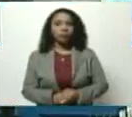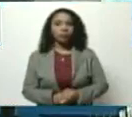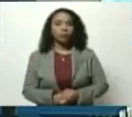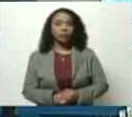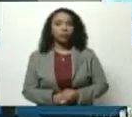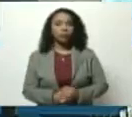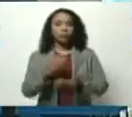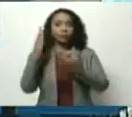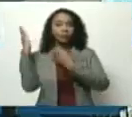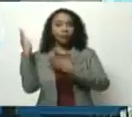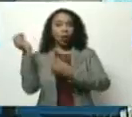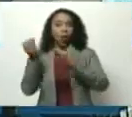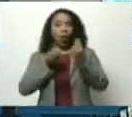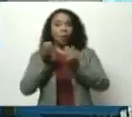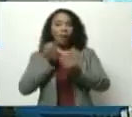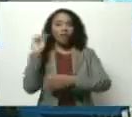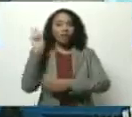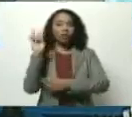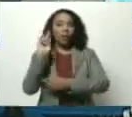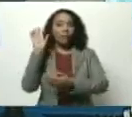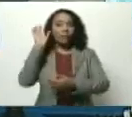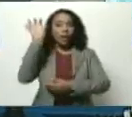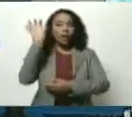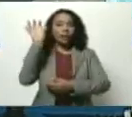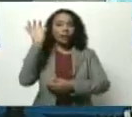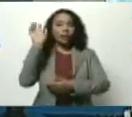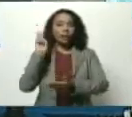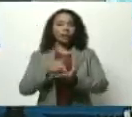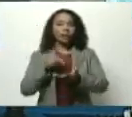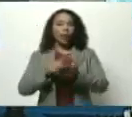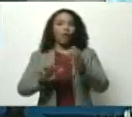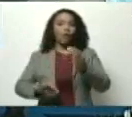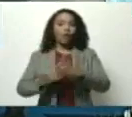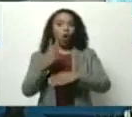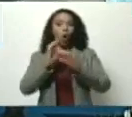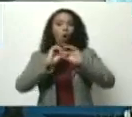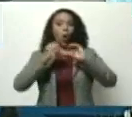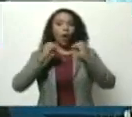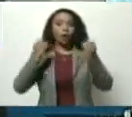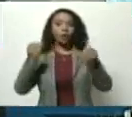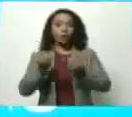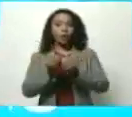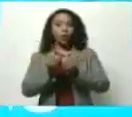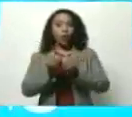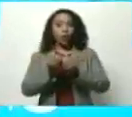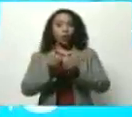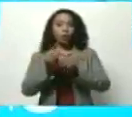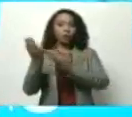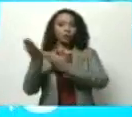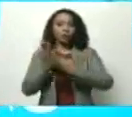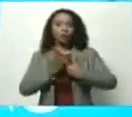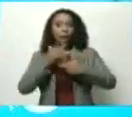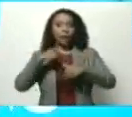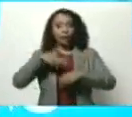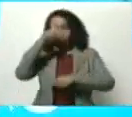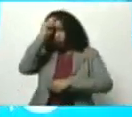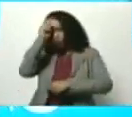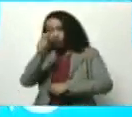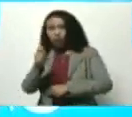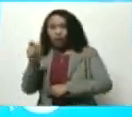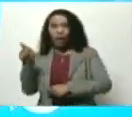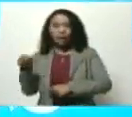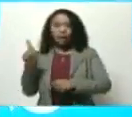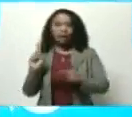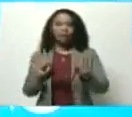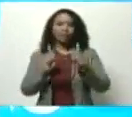y así como venezuela país miembro y fundador de la organización recibe y hacer este homenaje a quien fuera un cercano amigo